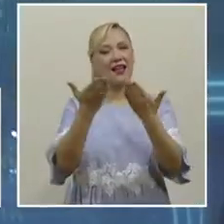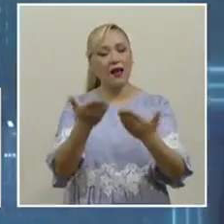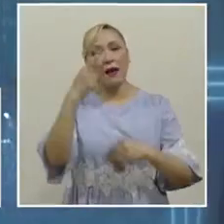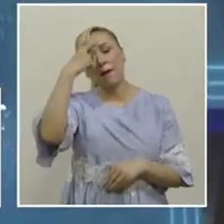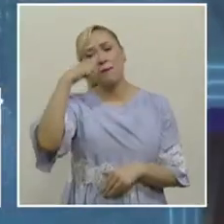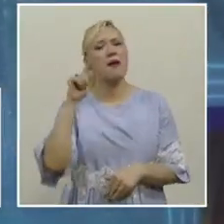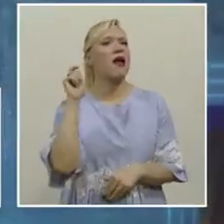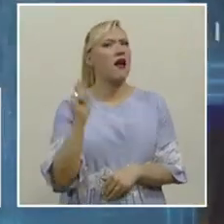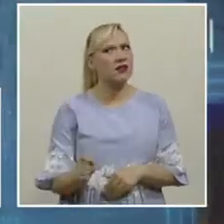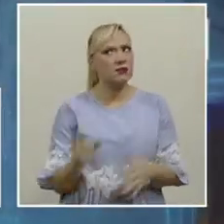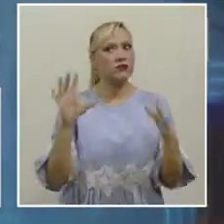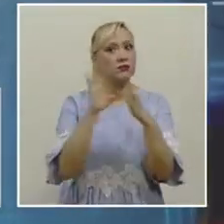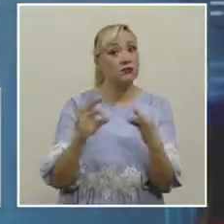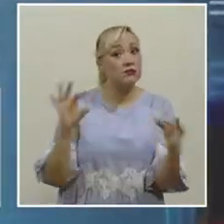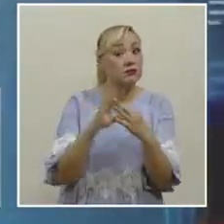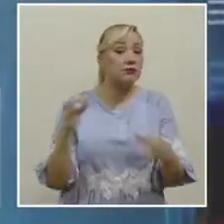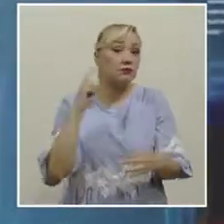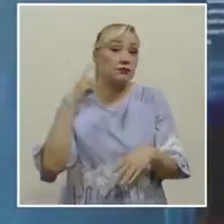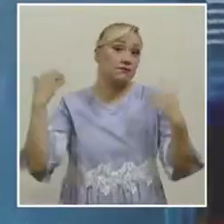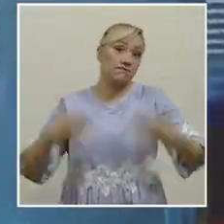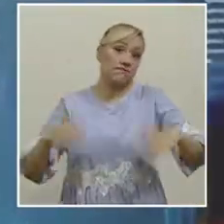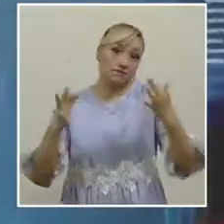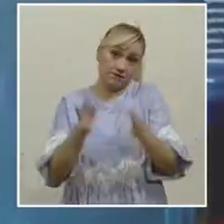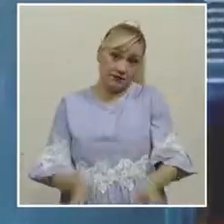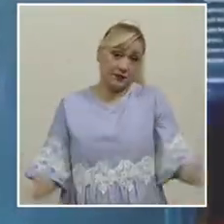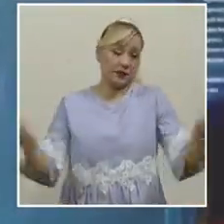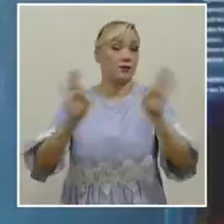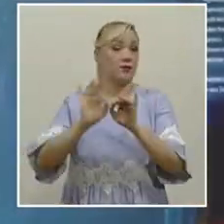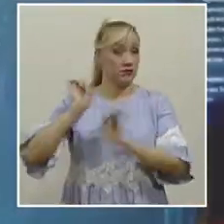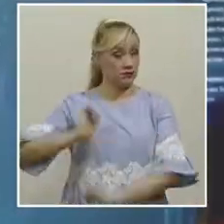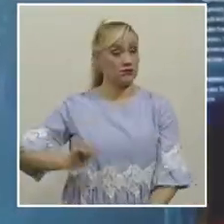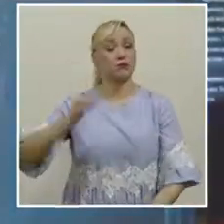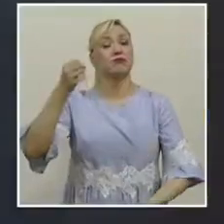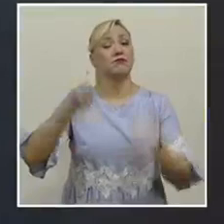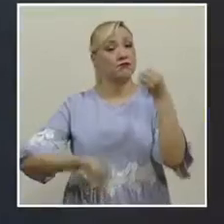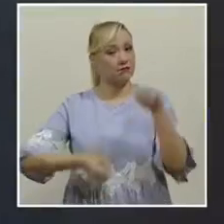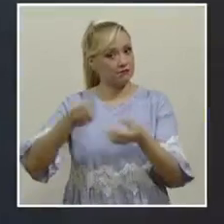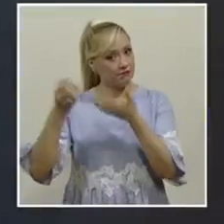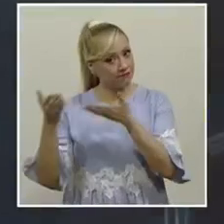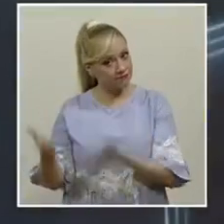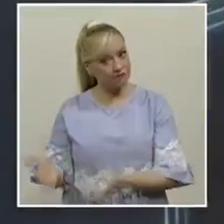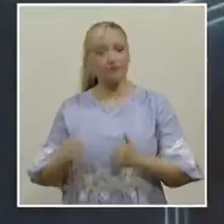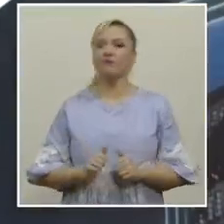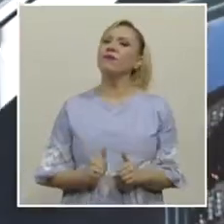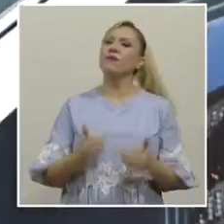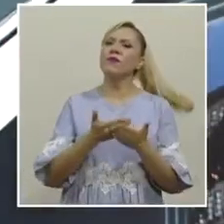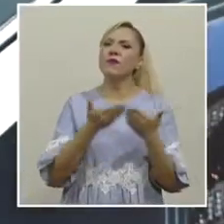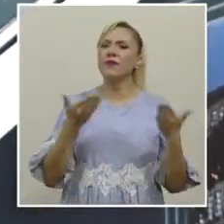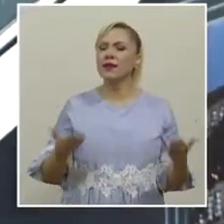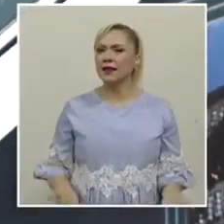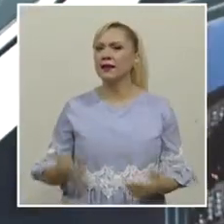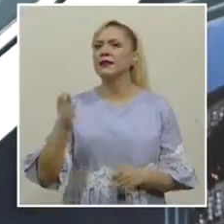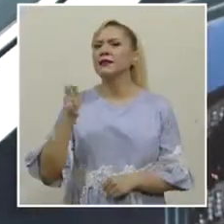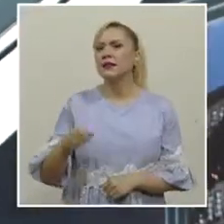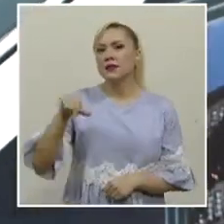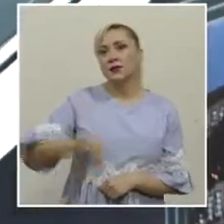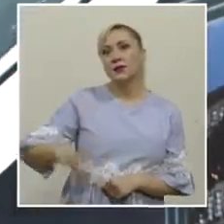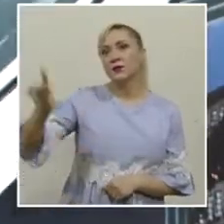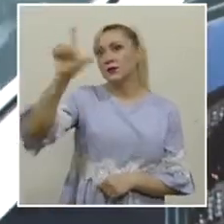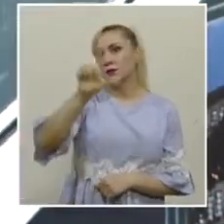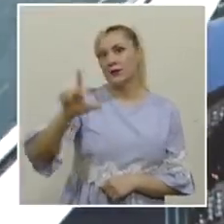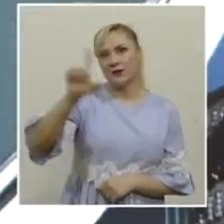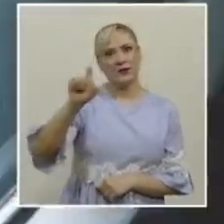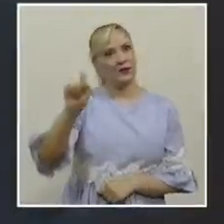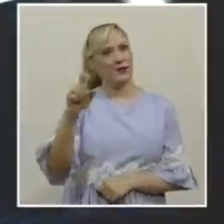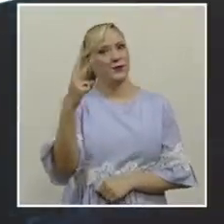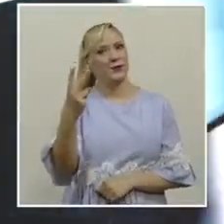Lo invitamos a quedarse con nosotros, le tenemos la información más destacada del Poder Judicial de la Federación. Hoy es lunes